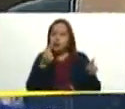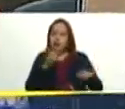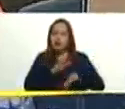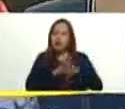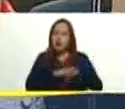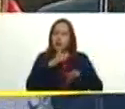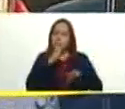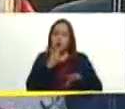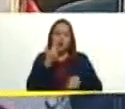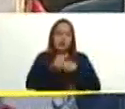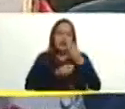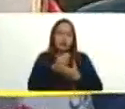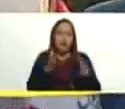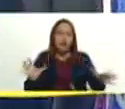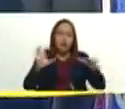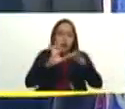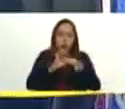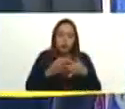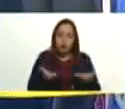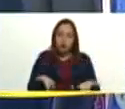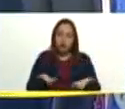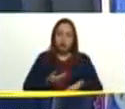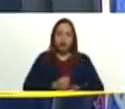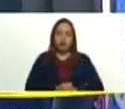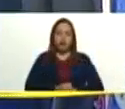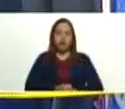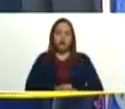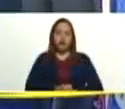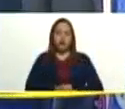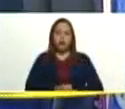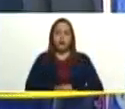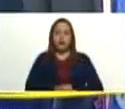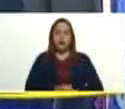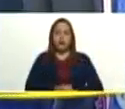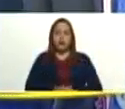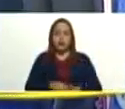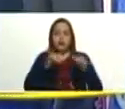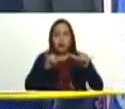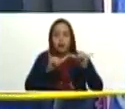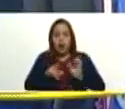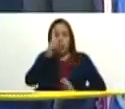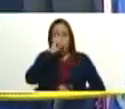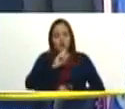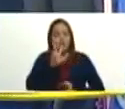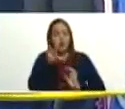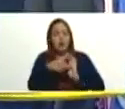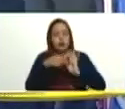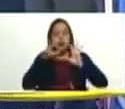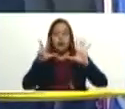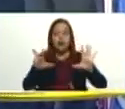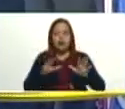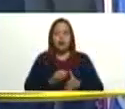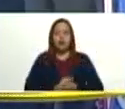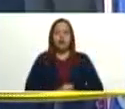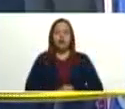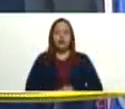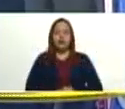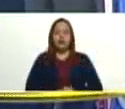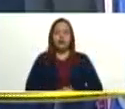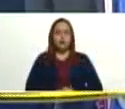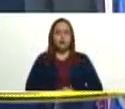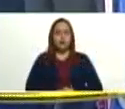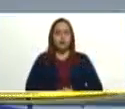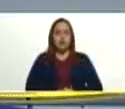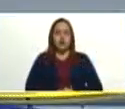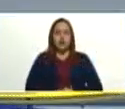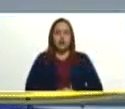juntos? And then in 2008, por ello, en 2008, Lula